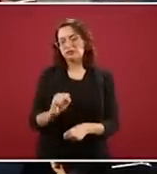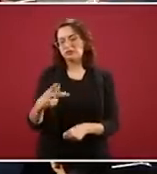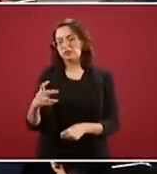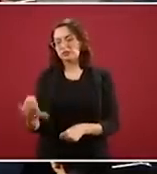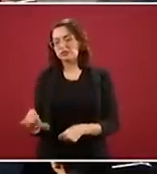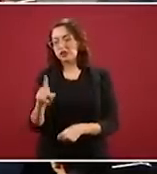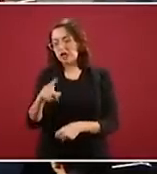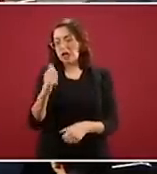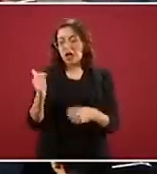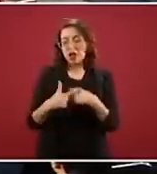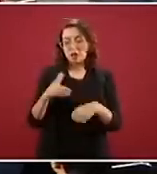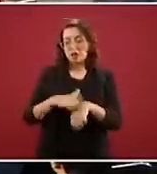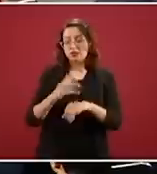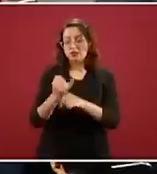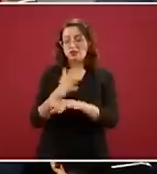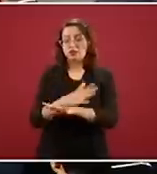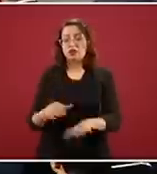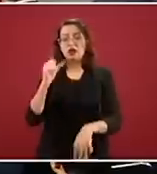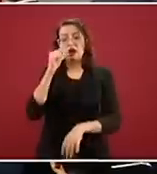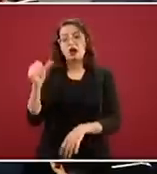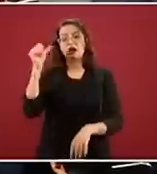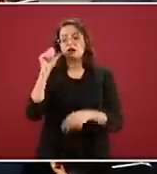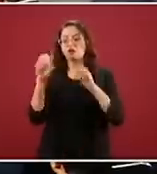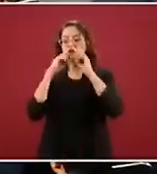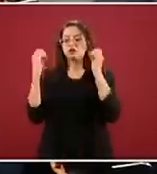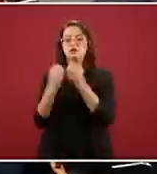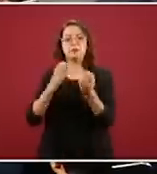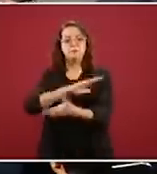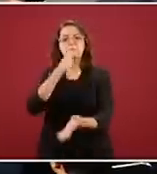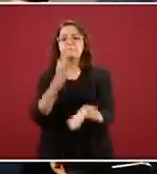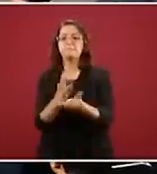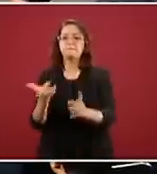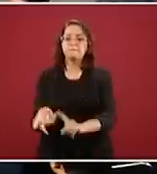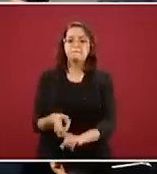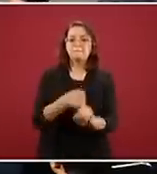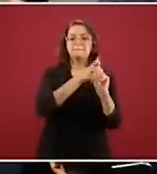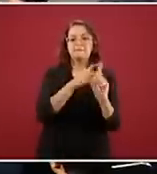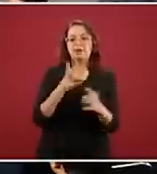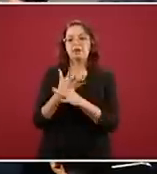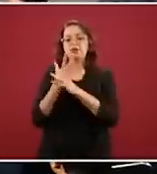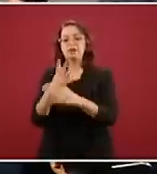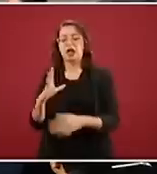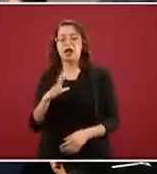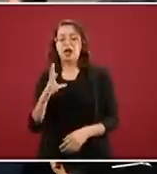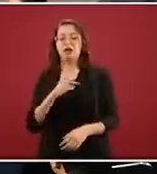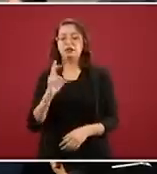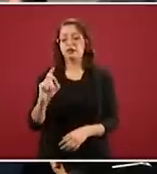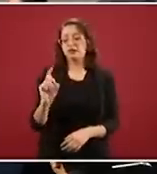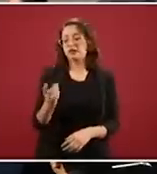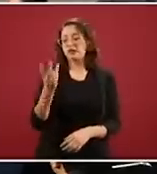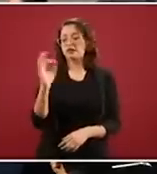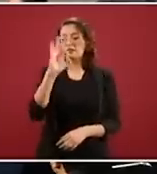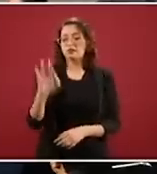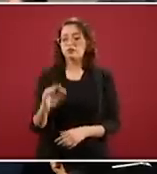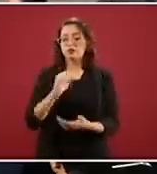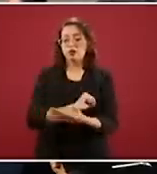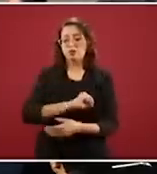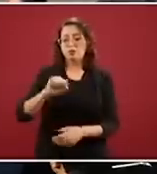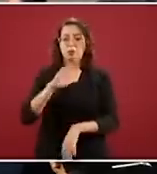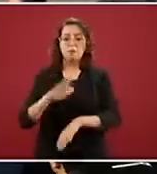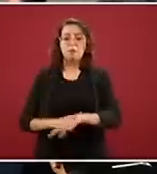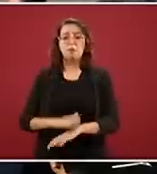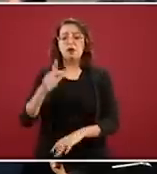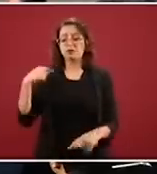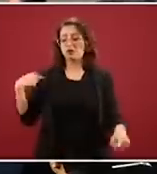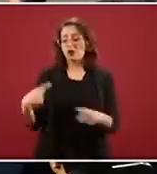de ello. Ayer la organización Alto al Secuestro dio a conocer que había un incremento de 33% en la comisión de este delito